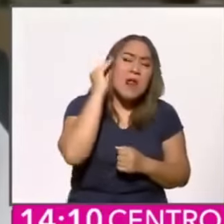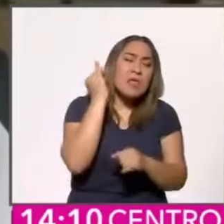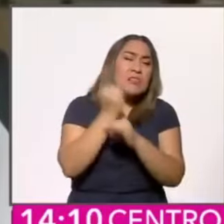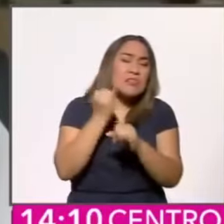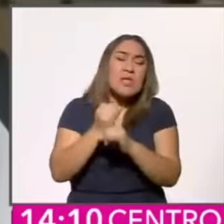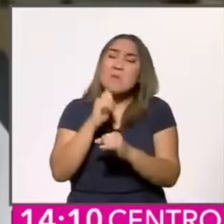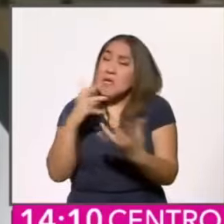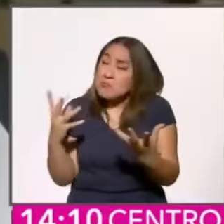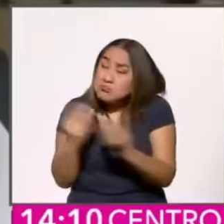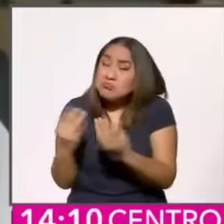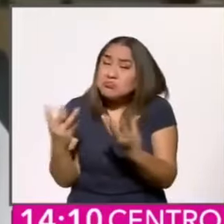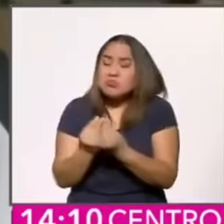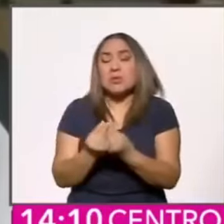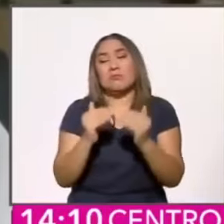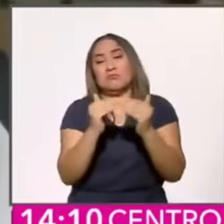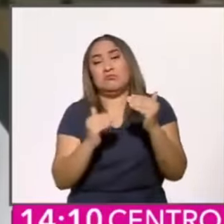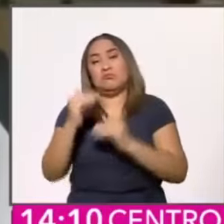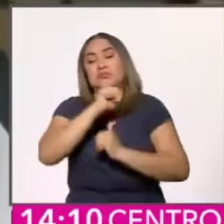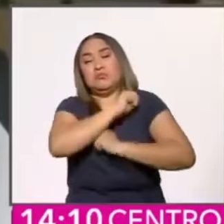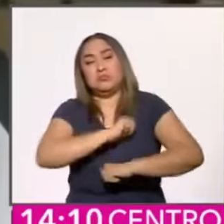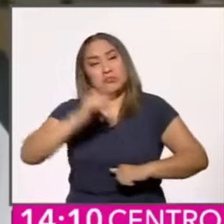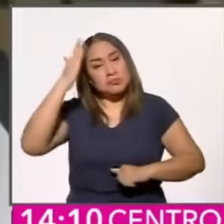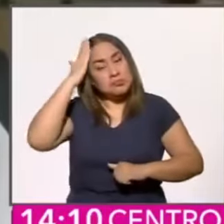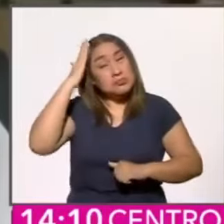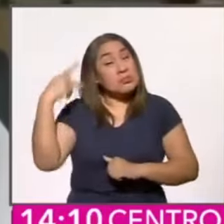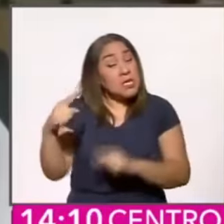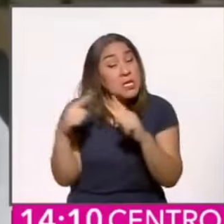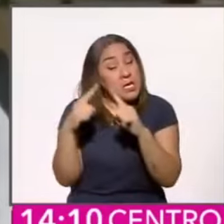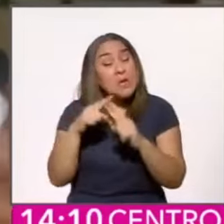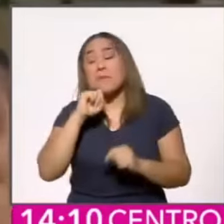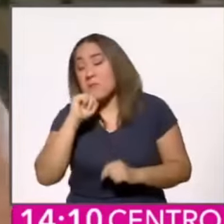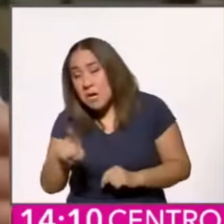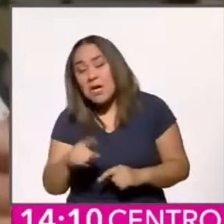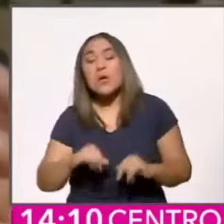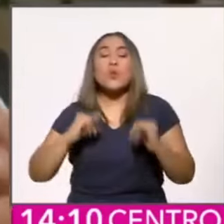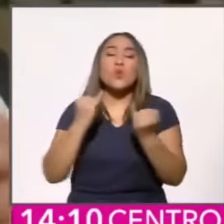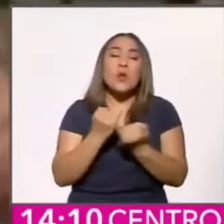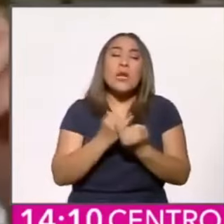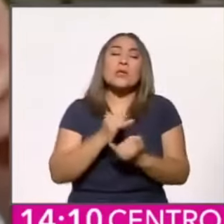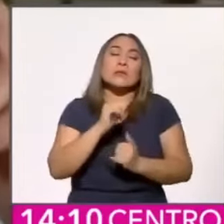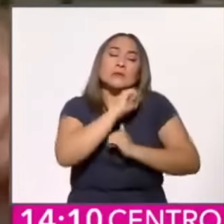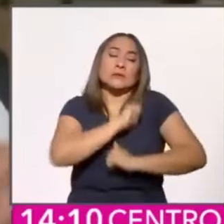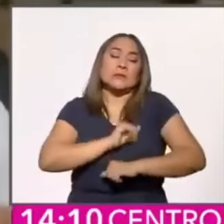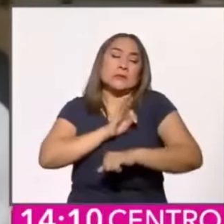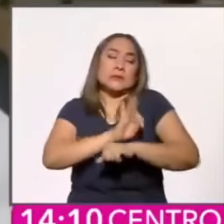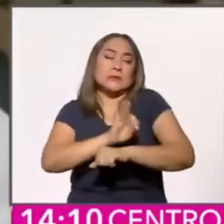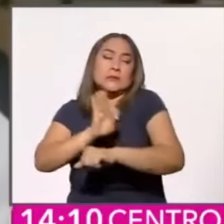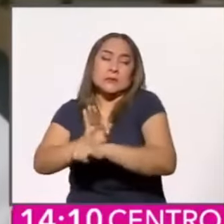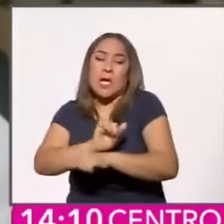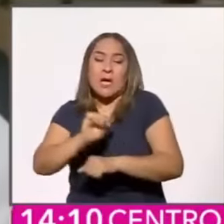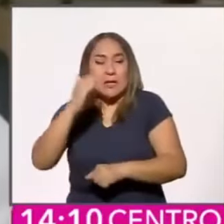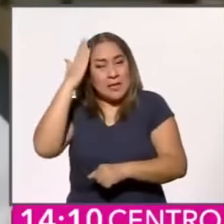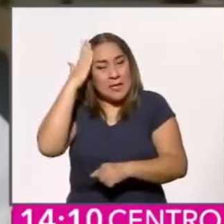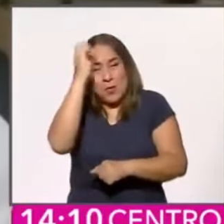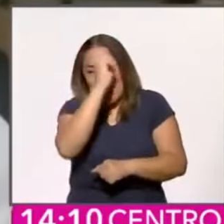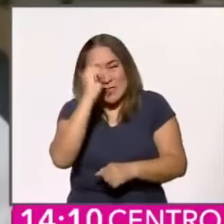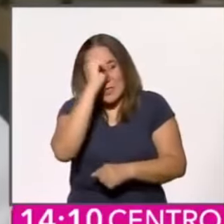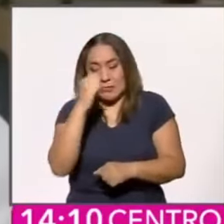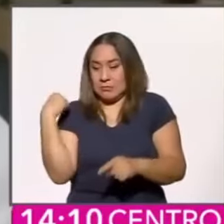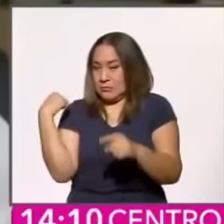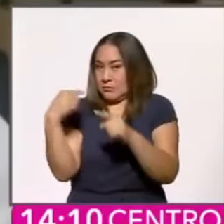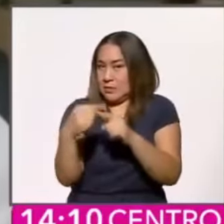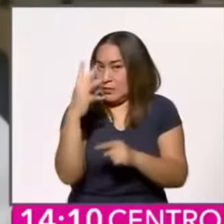masiva, los más altos jerarcas de la Iglesia y los más influyentes líderes de opinión de las últimas